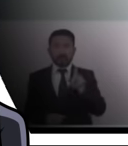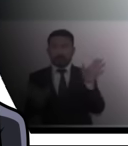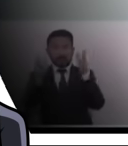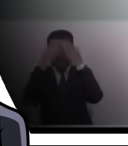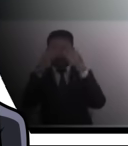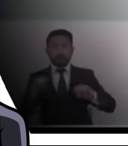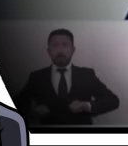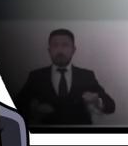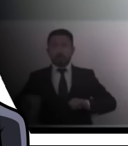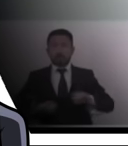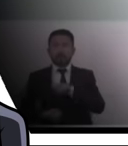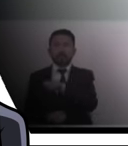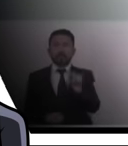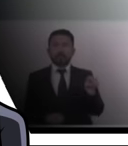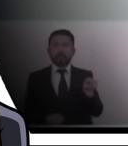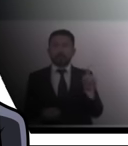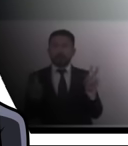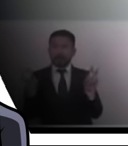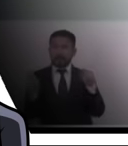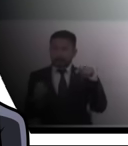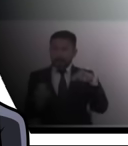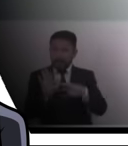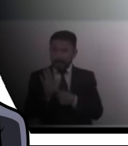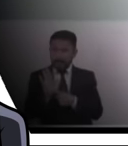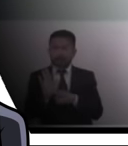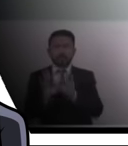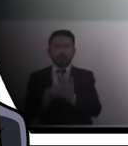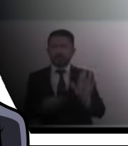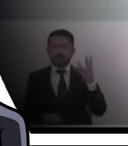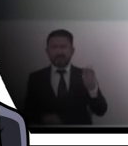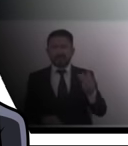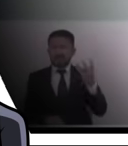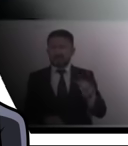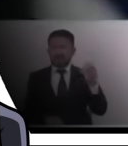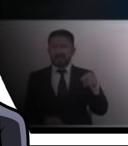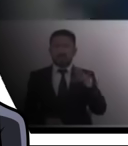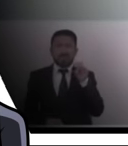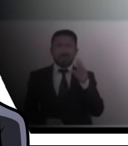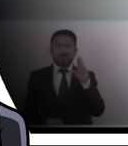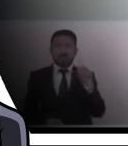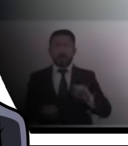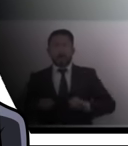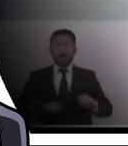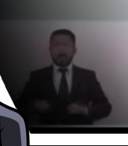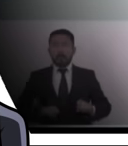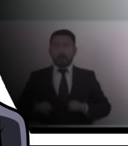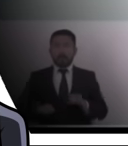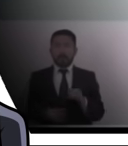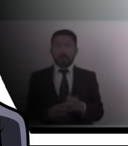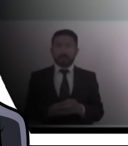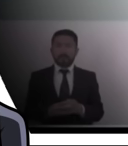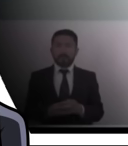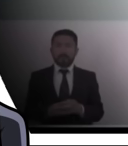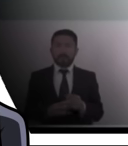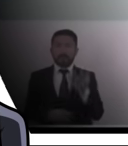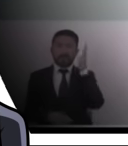en ustedes, y no solo en este tema. Es parte de su día a día, de su discurso, creerse que